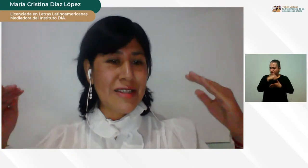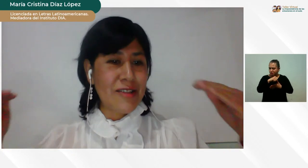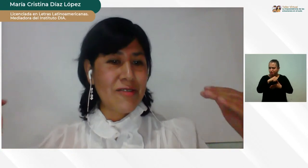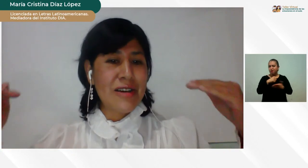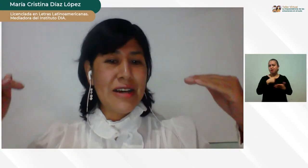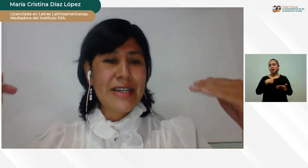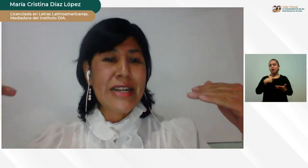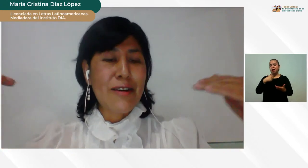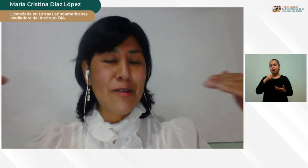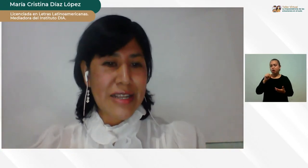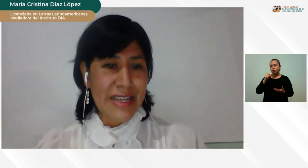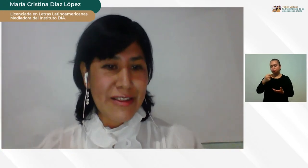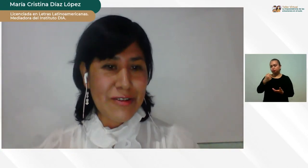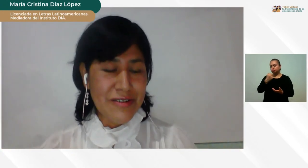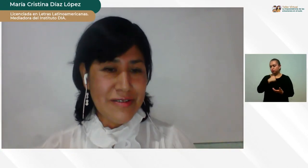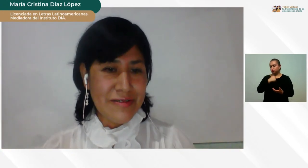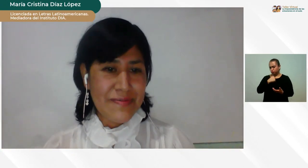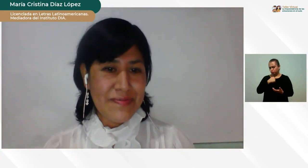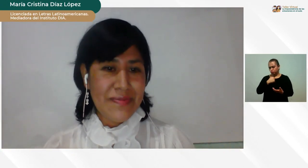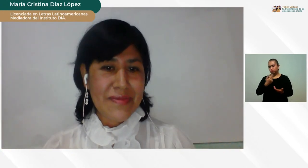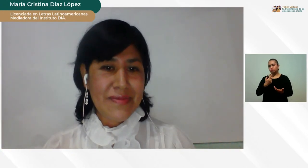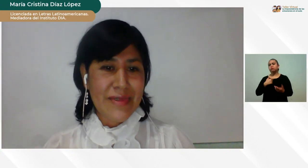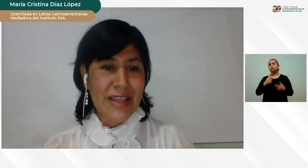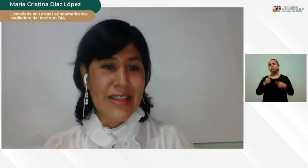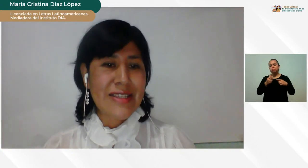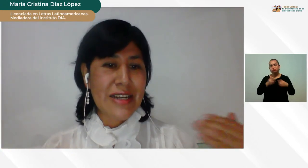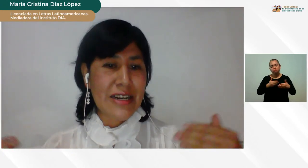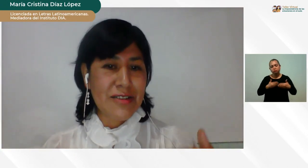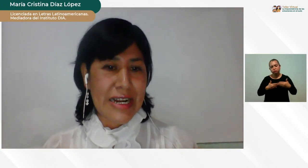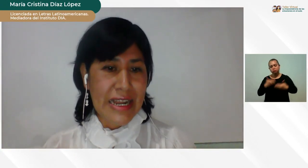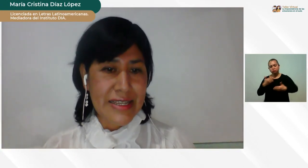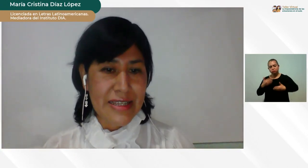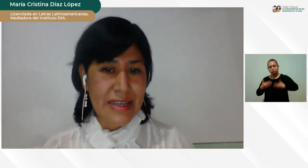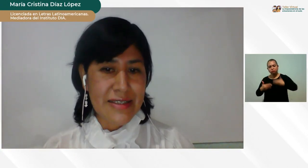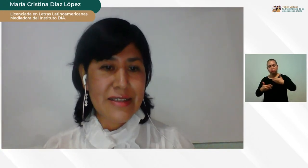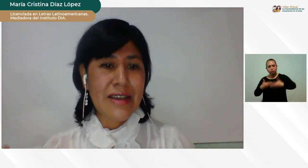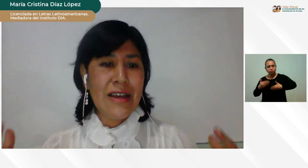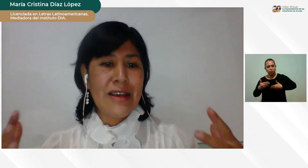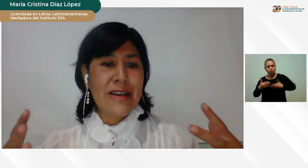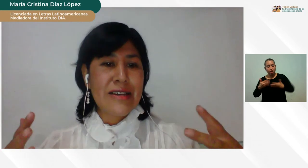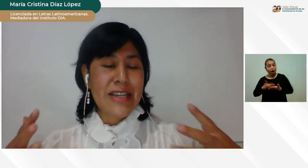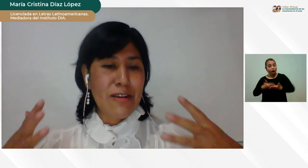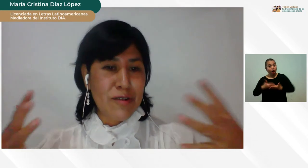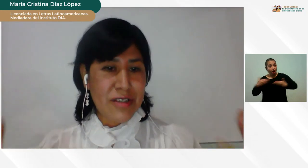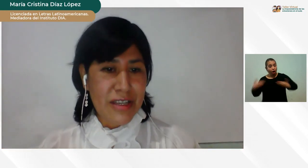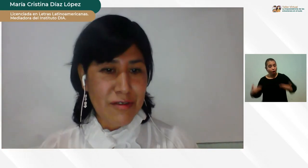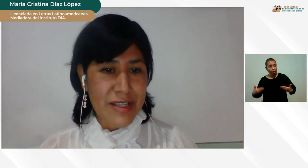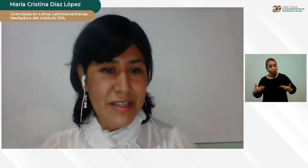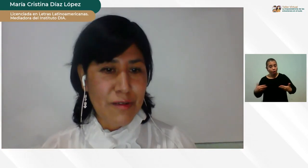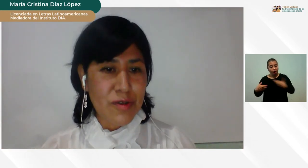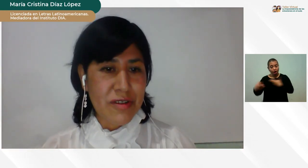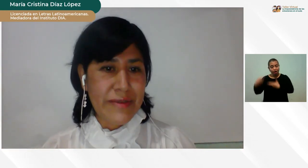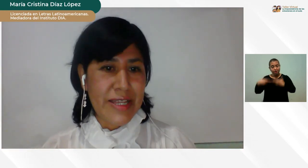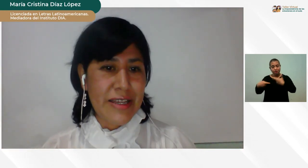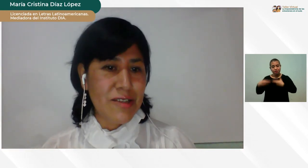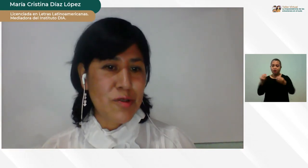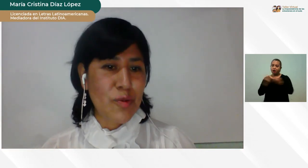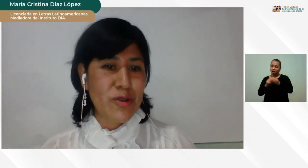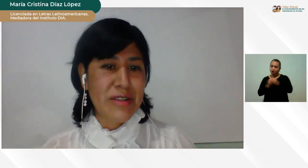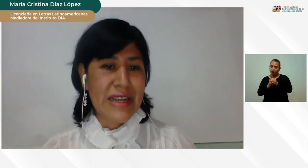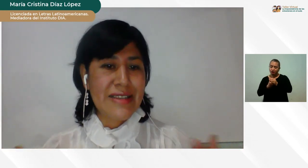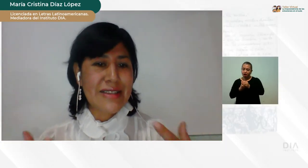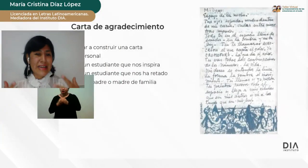lo que he estado recorriendo en este regreso a clases, reconociendo en este curso de